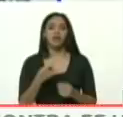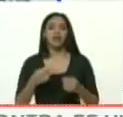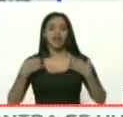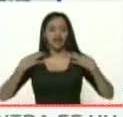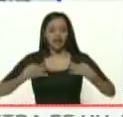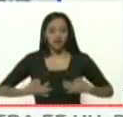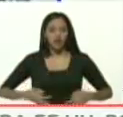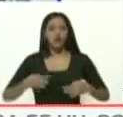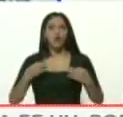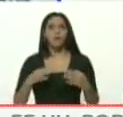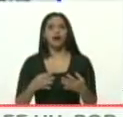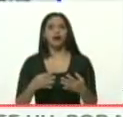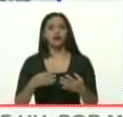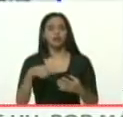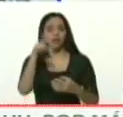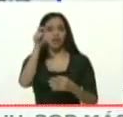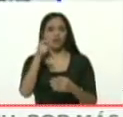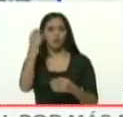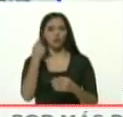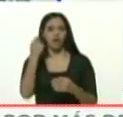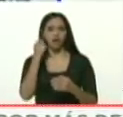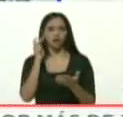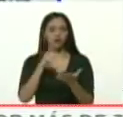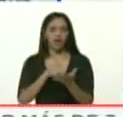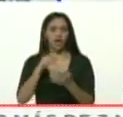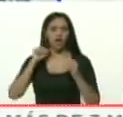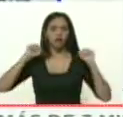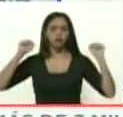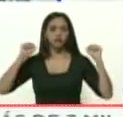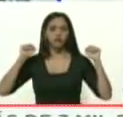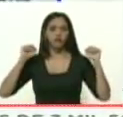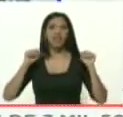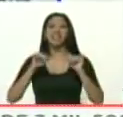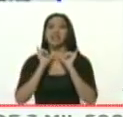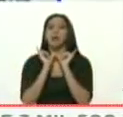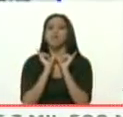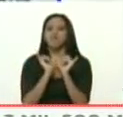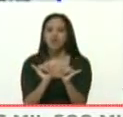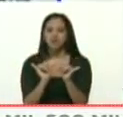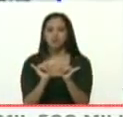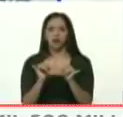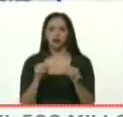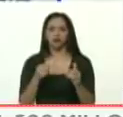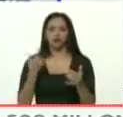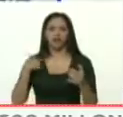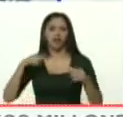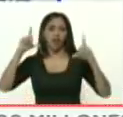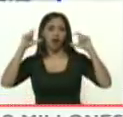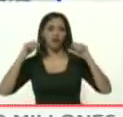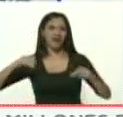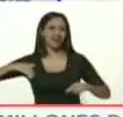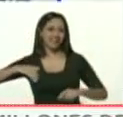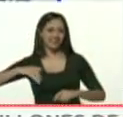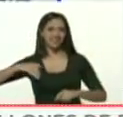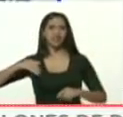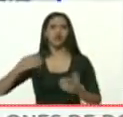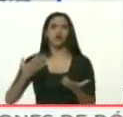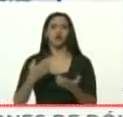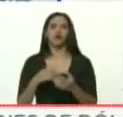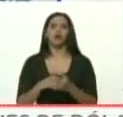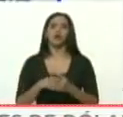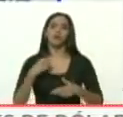de la llegada al sitio del concierto es la misma vestimenta que porta para las fotografías donde aparece con estos fíjate